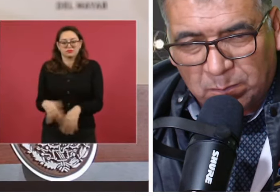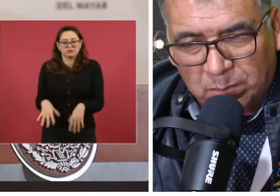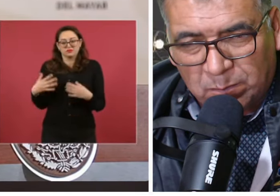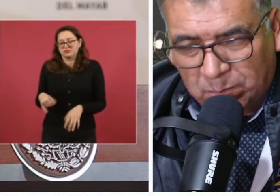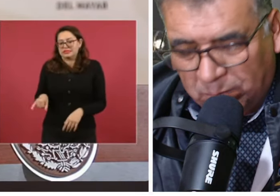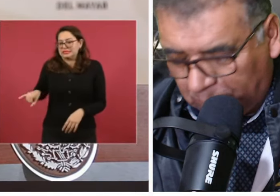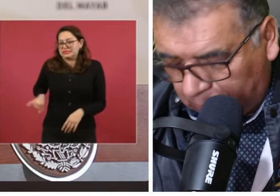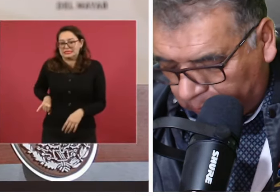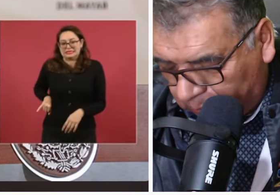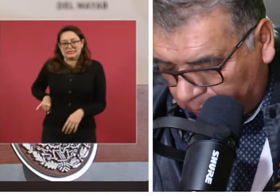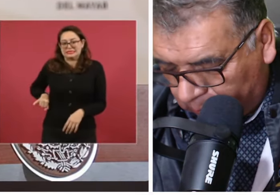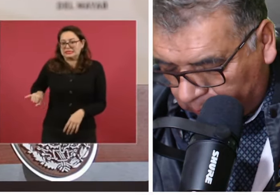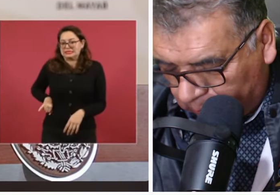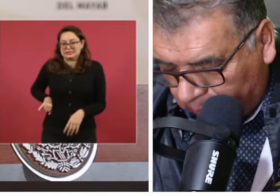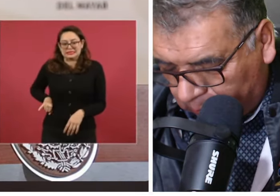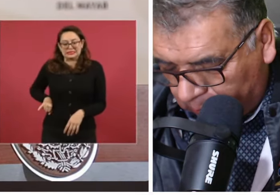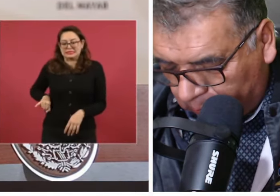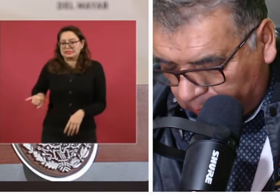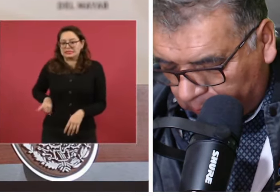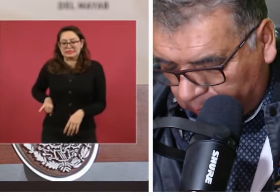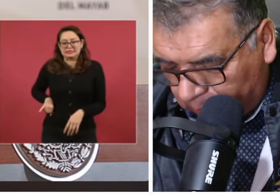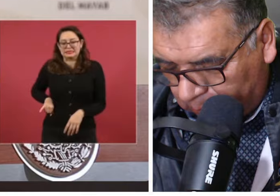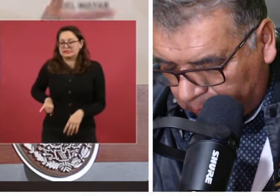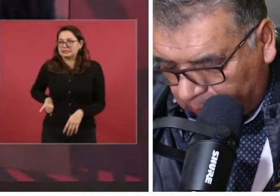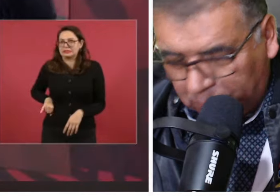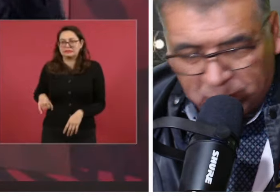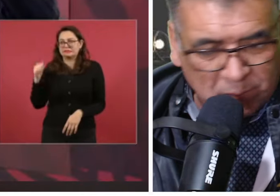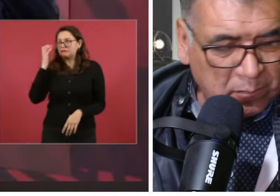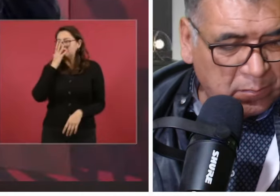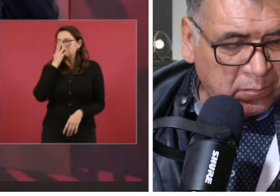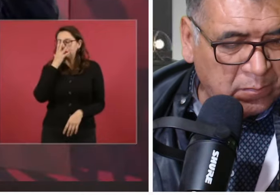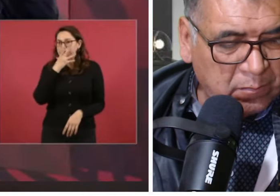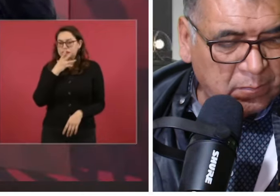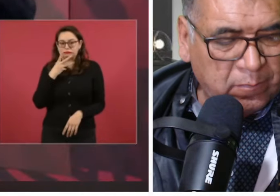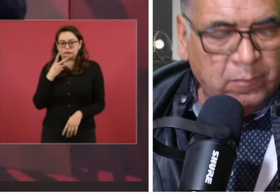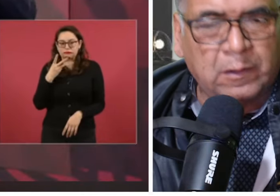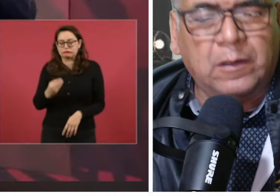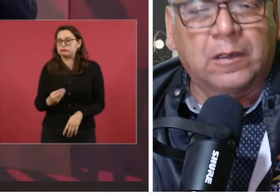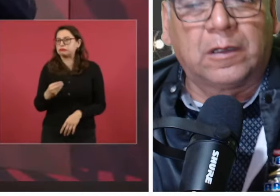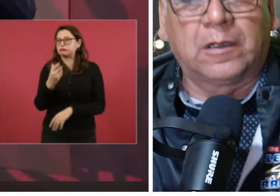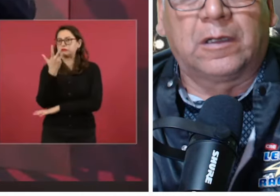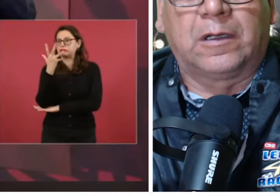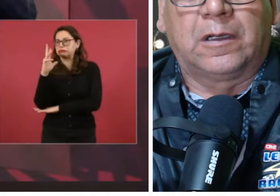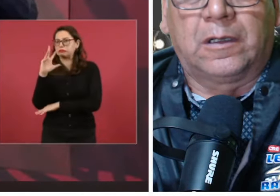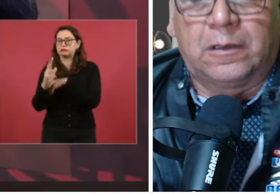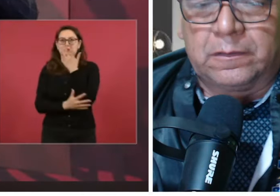interesantísimo, o sea, muy bello. Pero primero la selva, todo el camino.